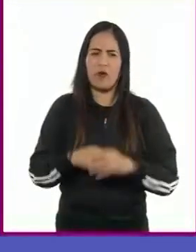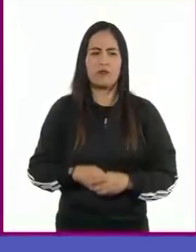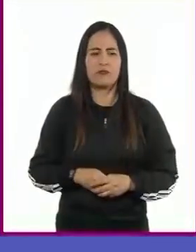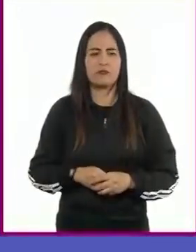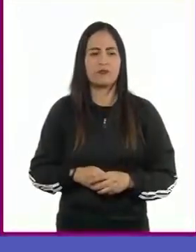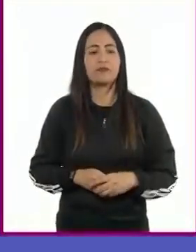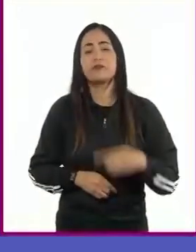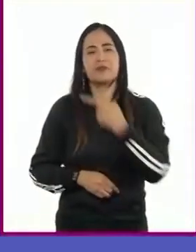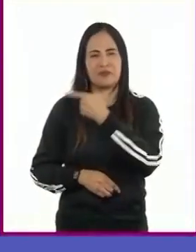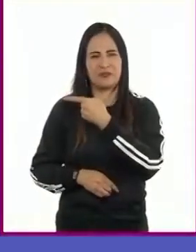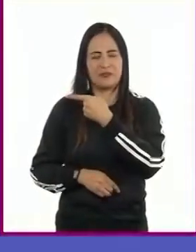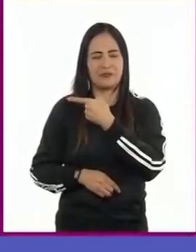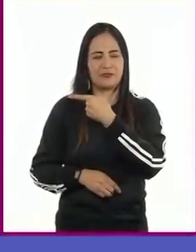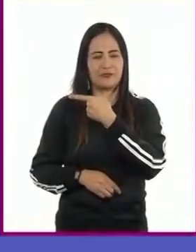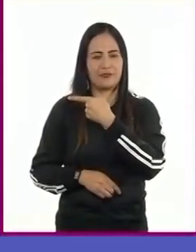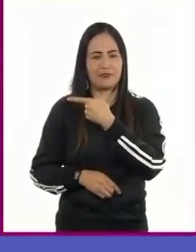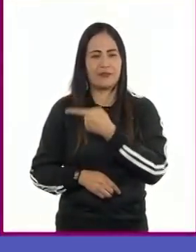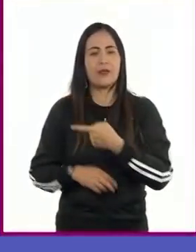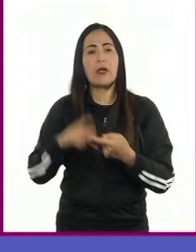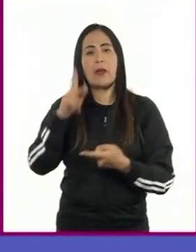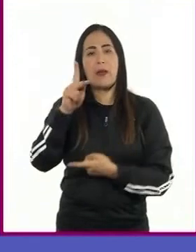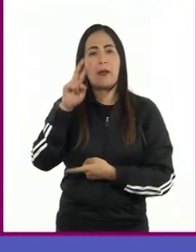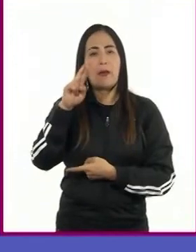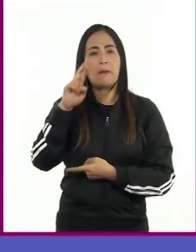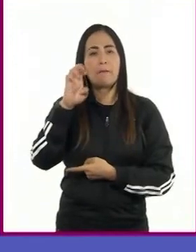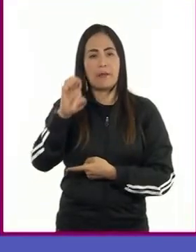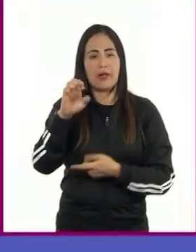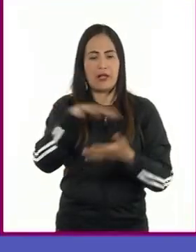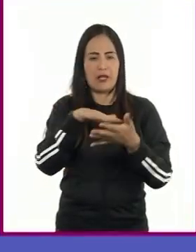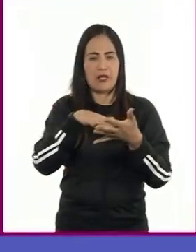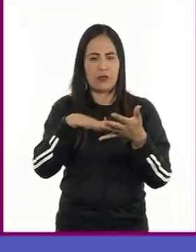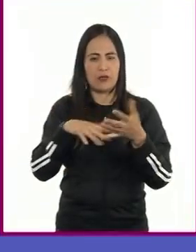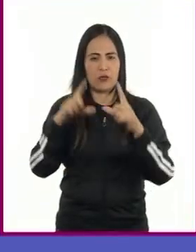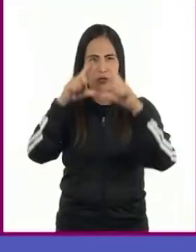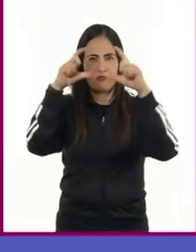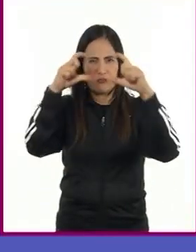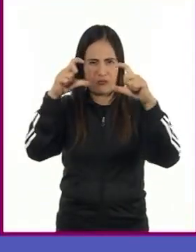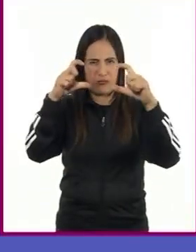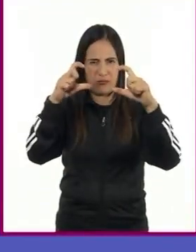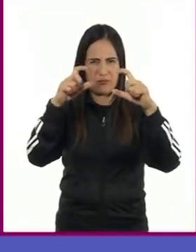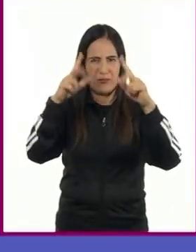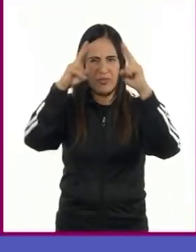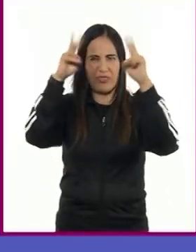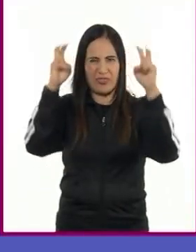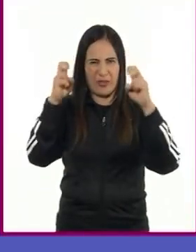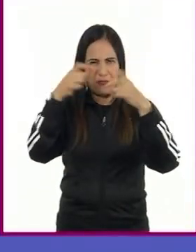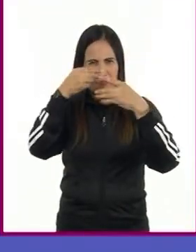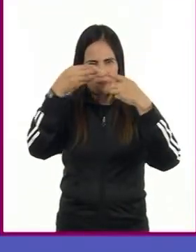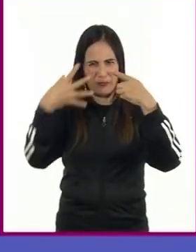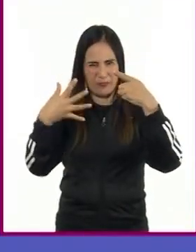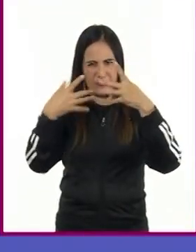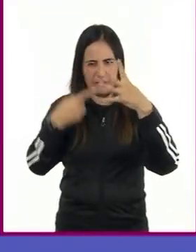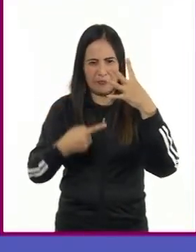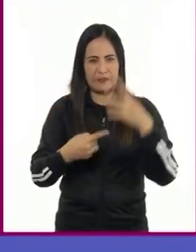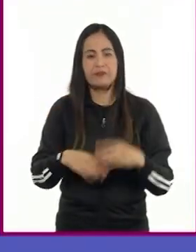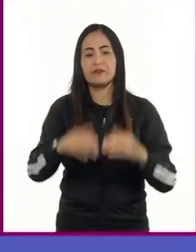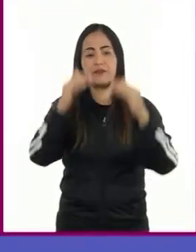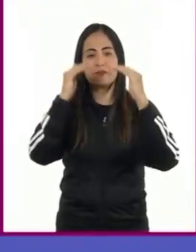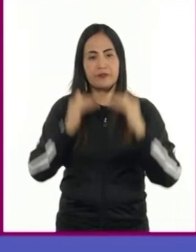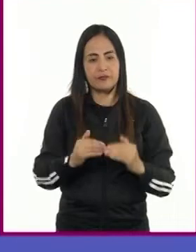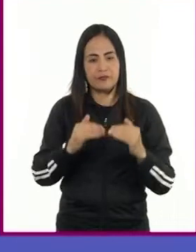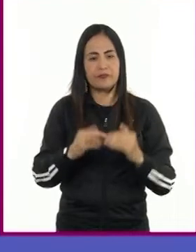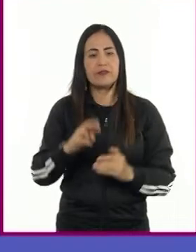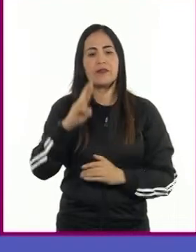prelectura, que consiste en la lectura de títulos, índices e introducciones del material que se seleccione. Lectura